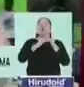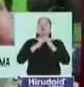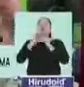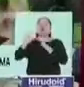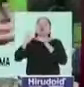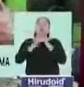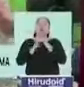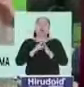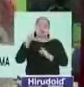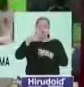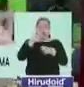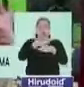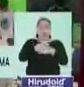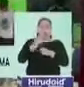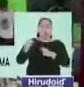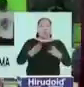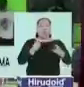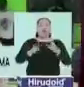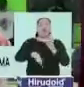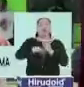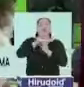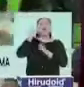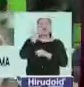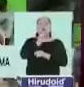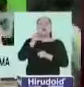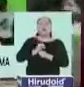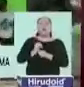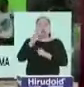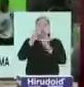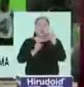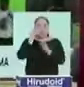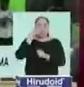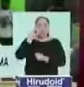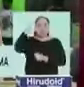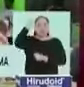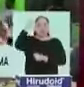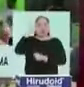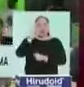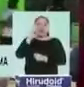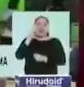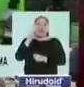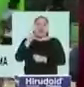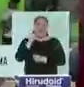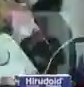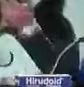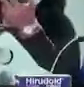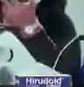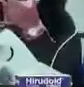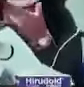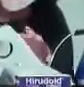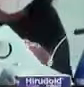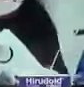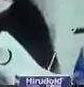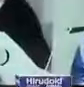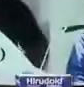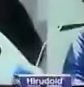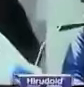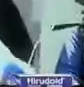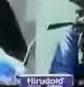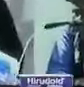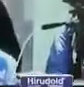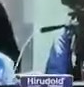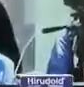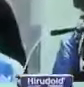de distribución. En Arequipa, el director regional de salud, Cristian Nova, ha informado que recibirán vacunas para mayores